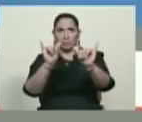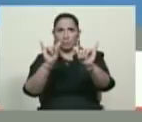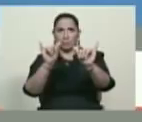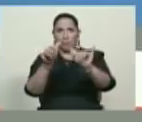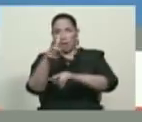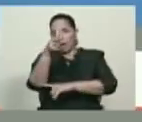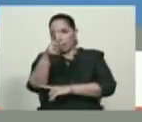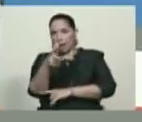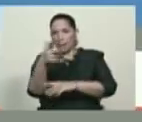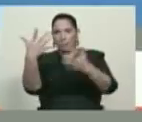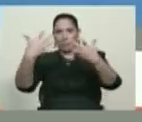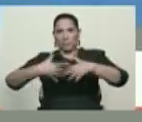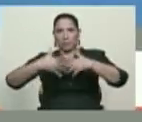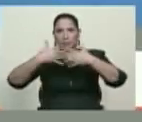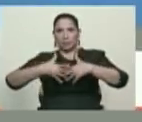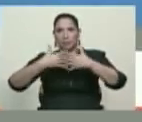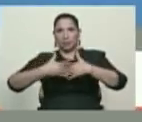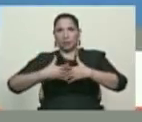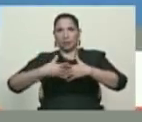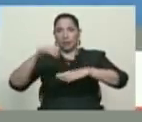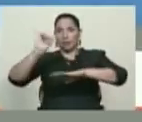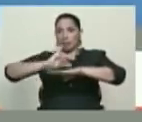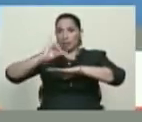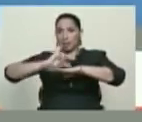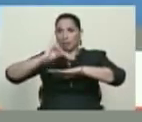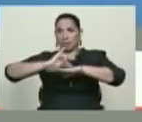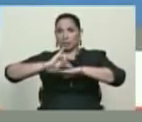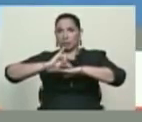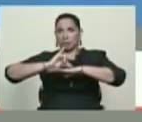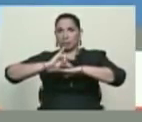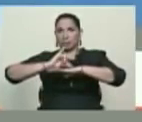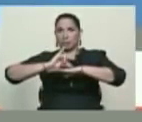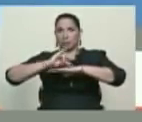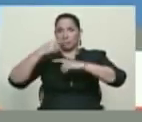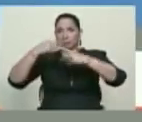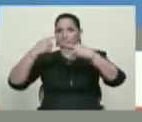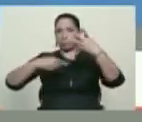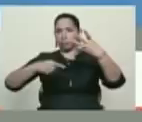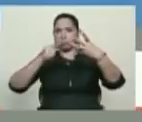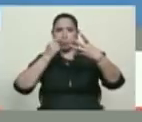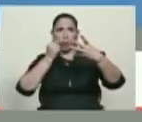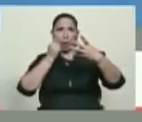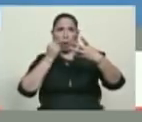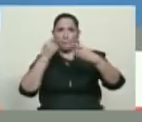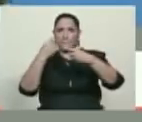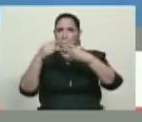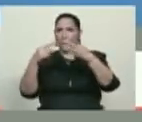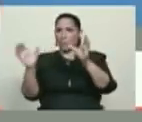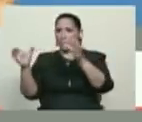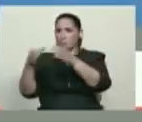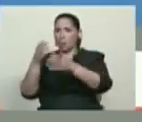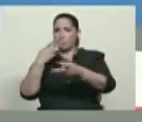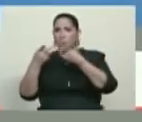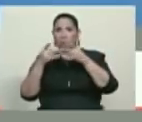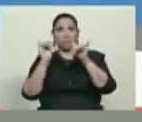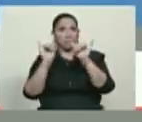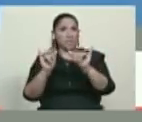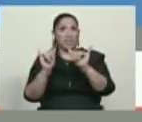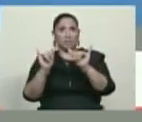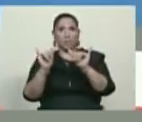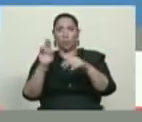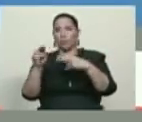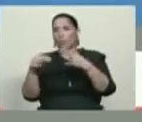cámaras empresariales, la iglesia, estos señores de estos partidos, los mismos, ni siquiera han cambiado